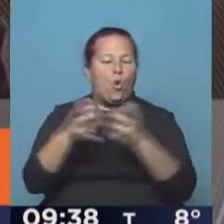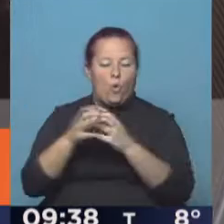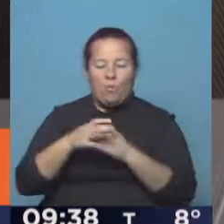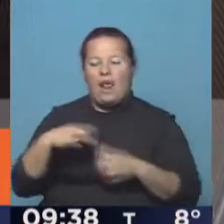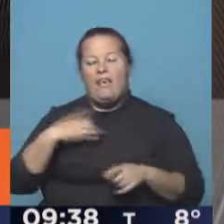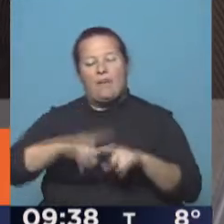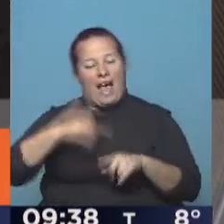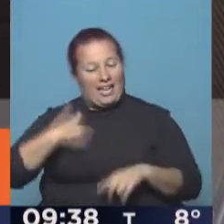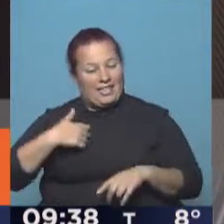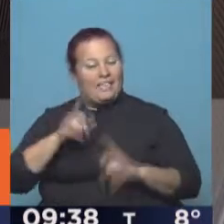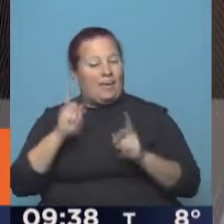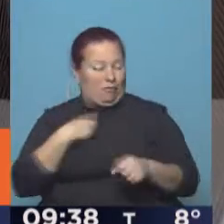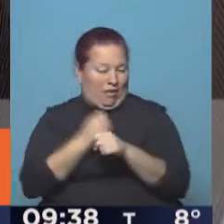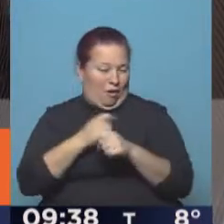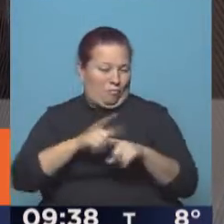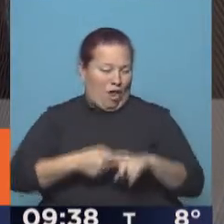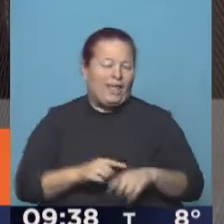política argentina, además yo hago política,